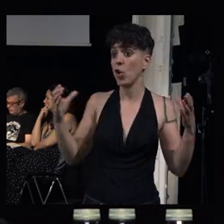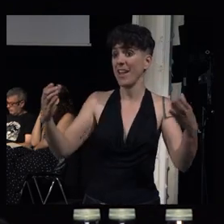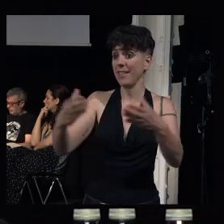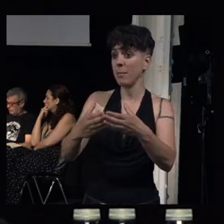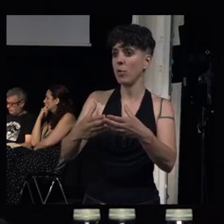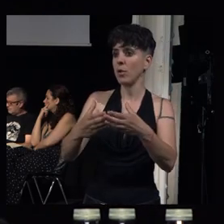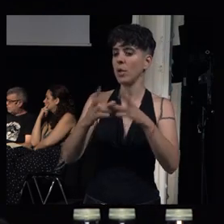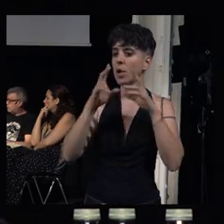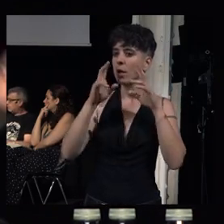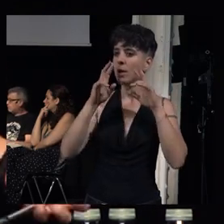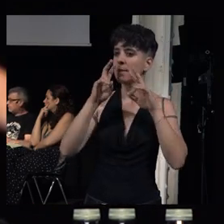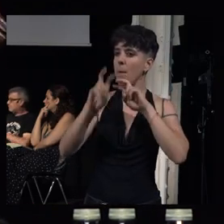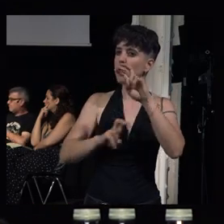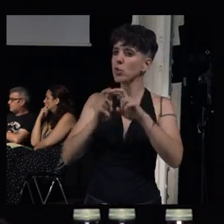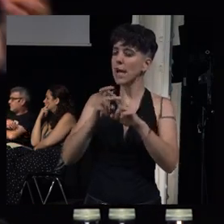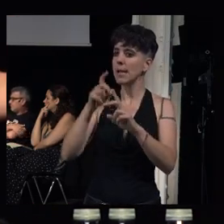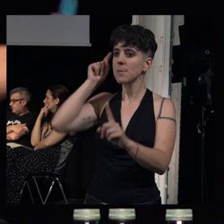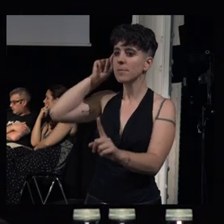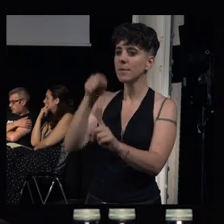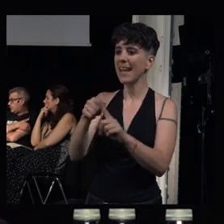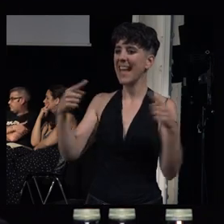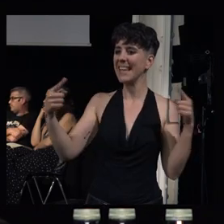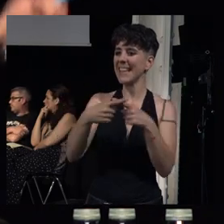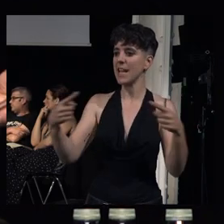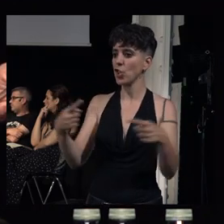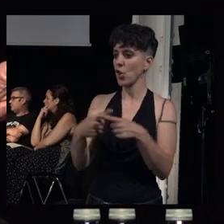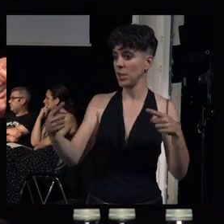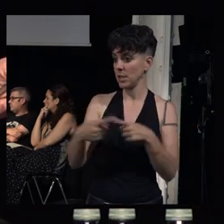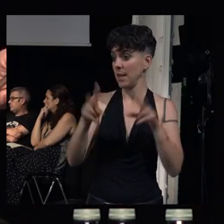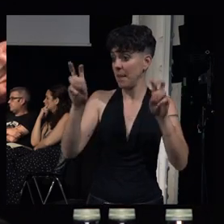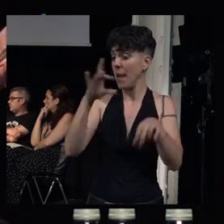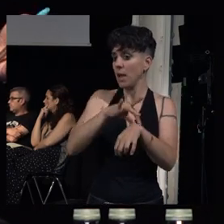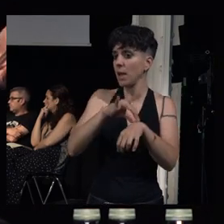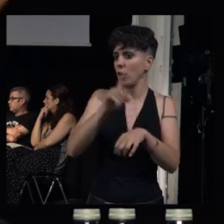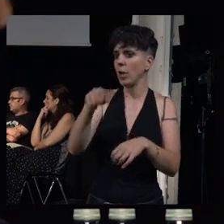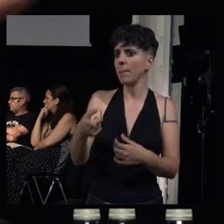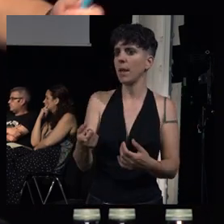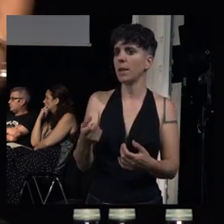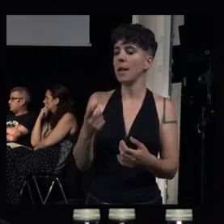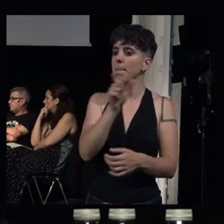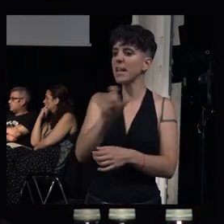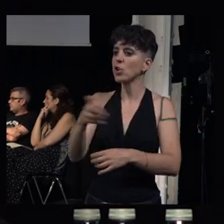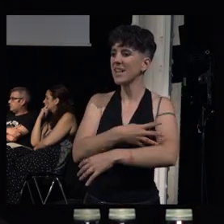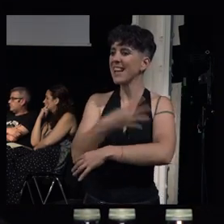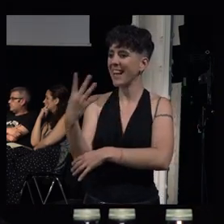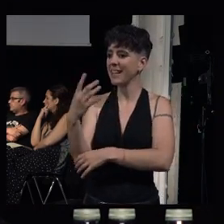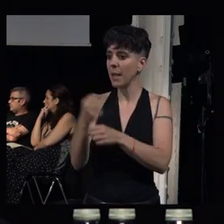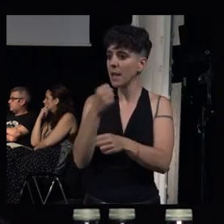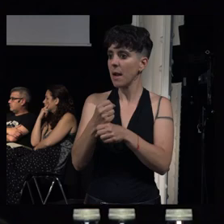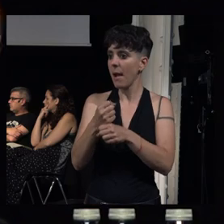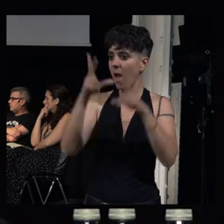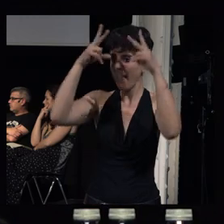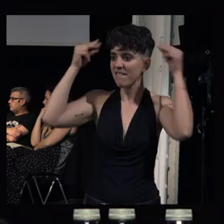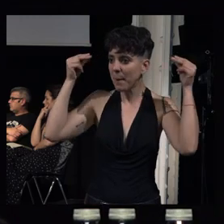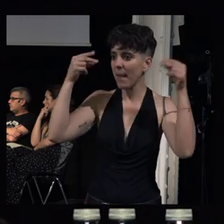busquemos también las intersecciones, incluso con lo clínico. Es decir, hay gente, ¿no?, LGTB que trabaja de enfermera,